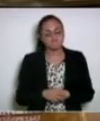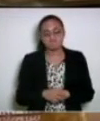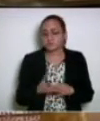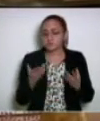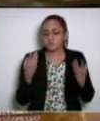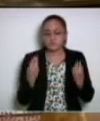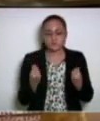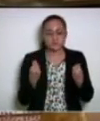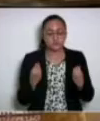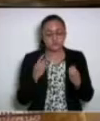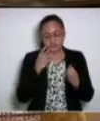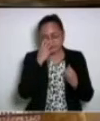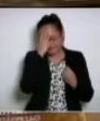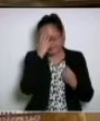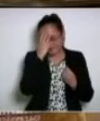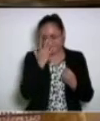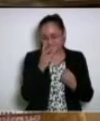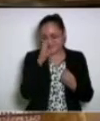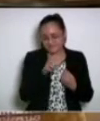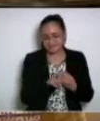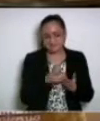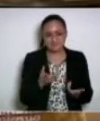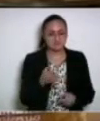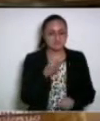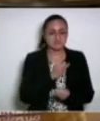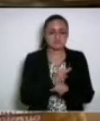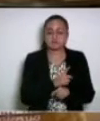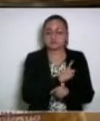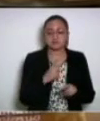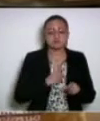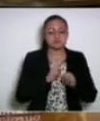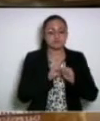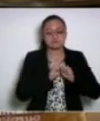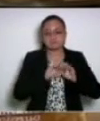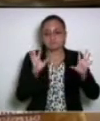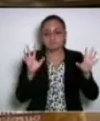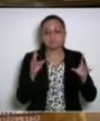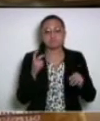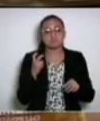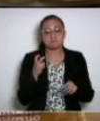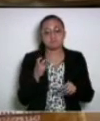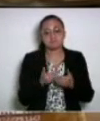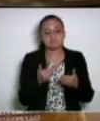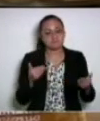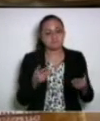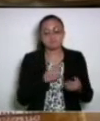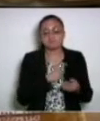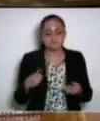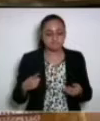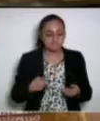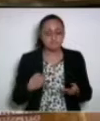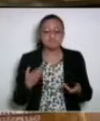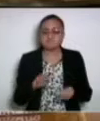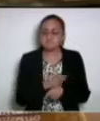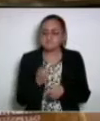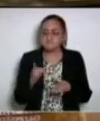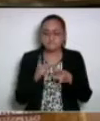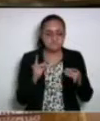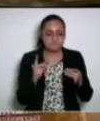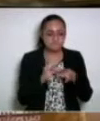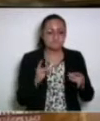hechos muy bochornosos que deben de ser esclarecidos, deben de ser esclarecidos.